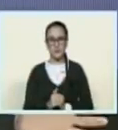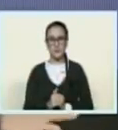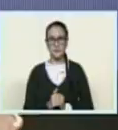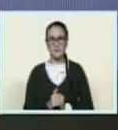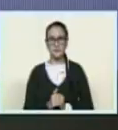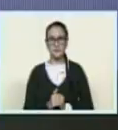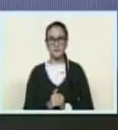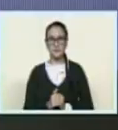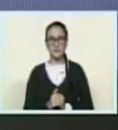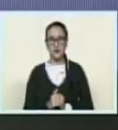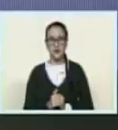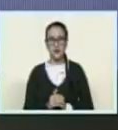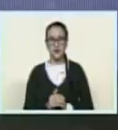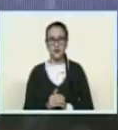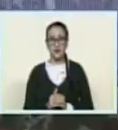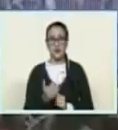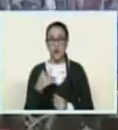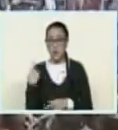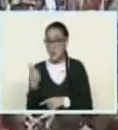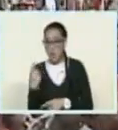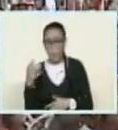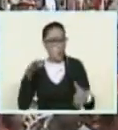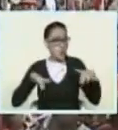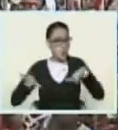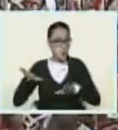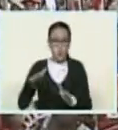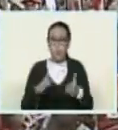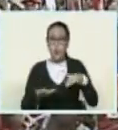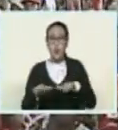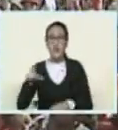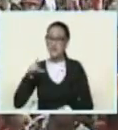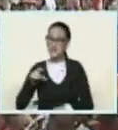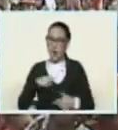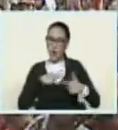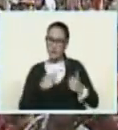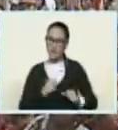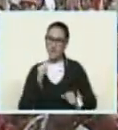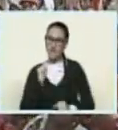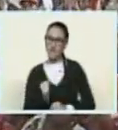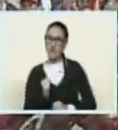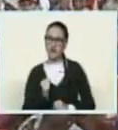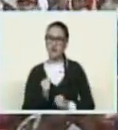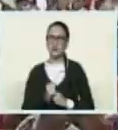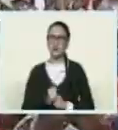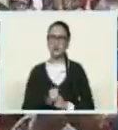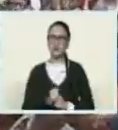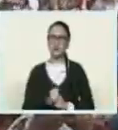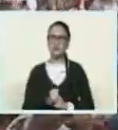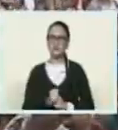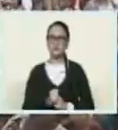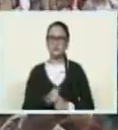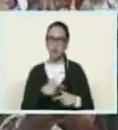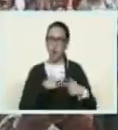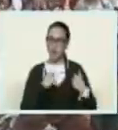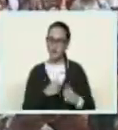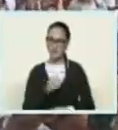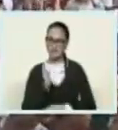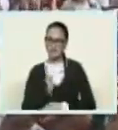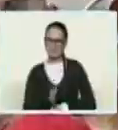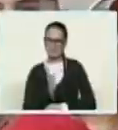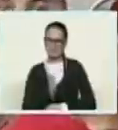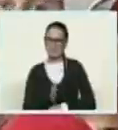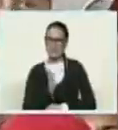Y las tormentas necesitan de corazones bravíos, de corazones honestos, de mucho